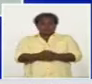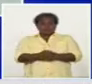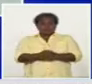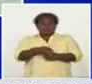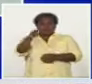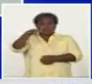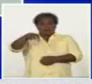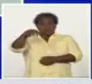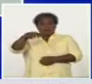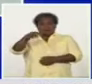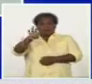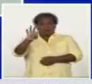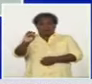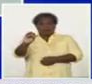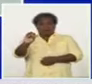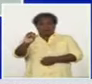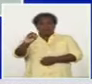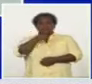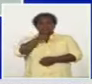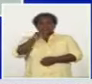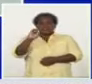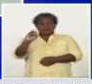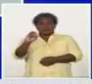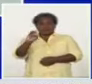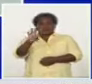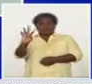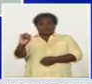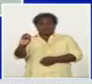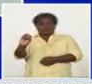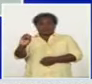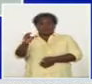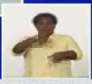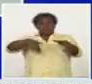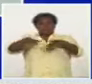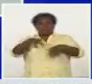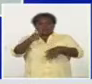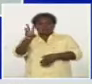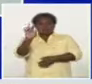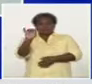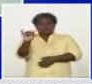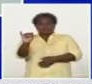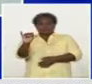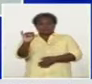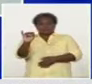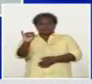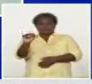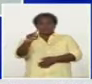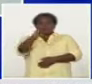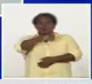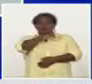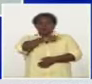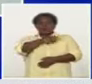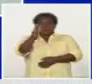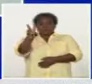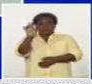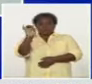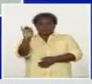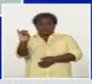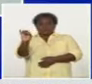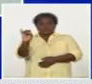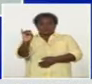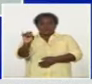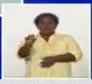Marianao 40, Cerro 40, Playa 36, Cotorro 26,